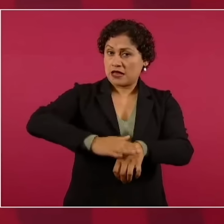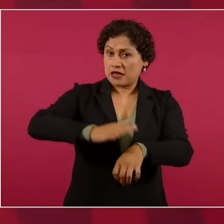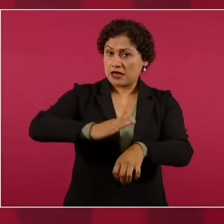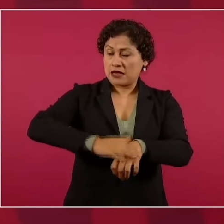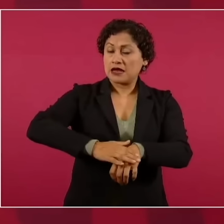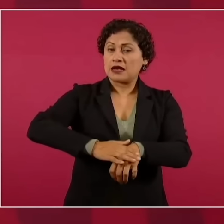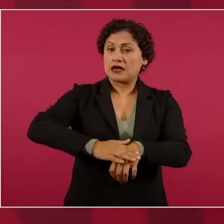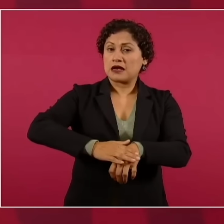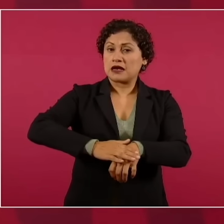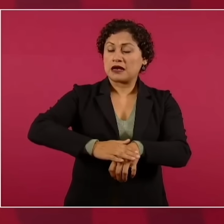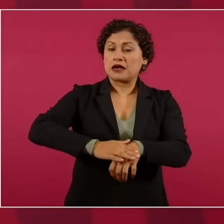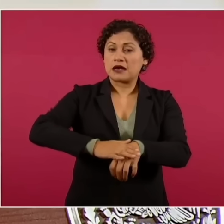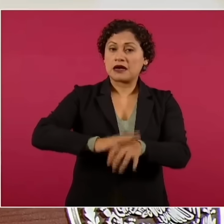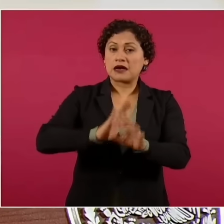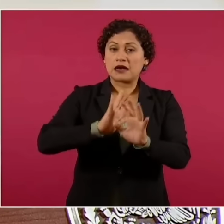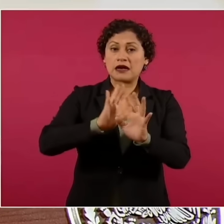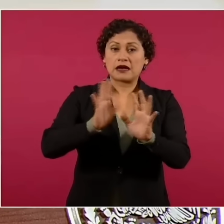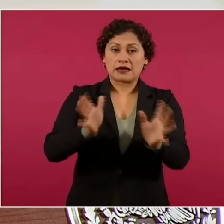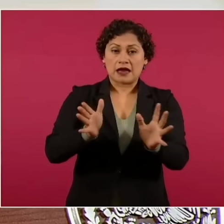de apretar,